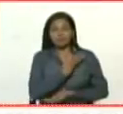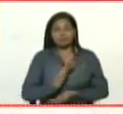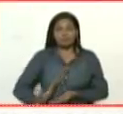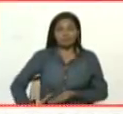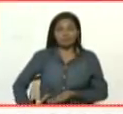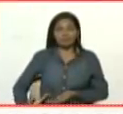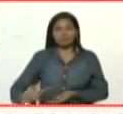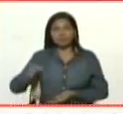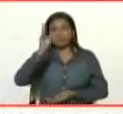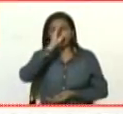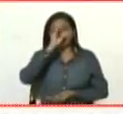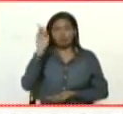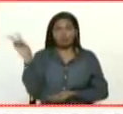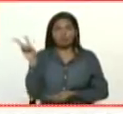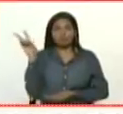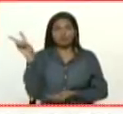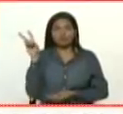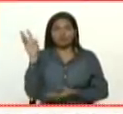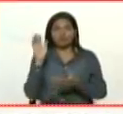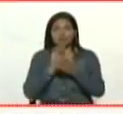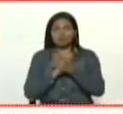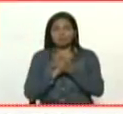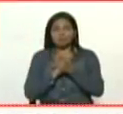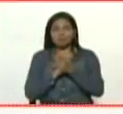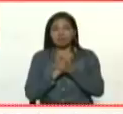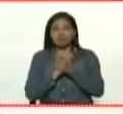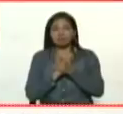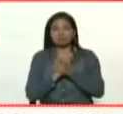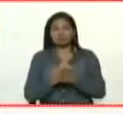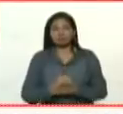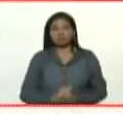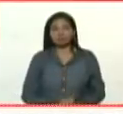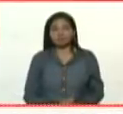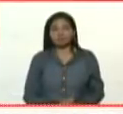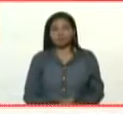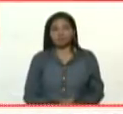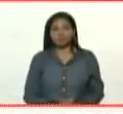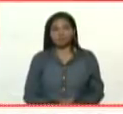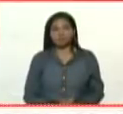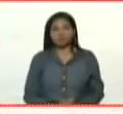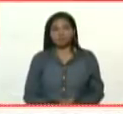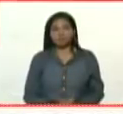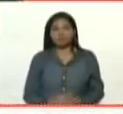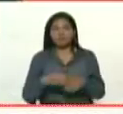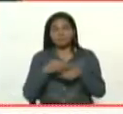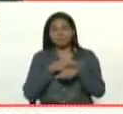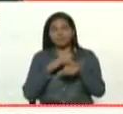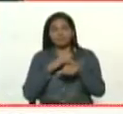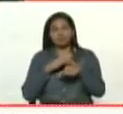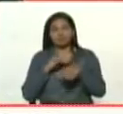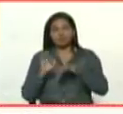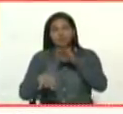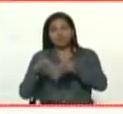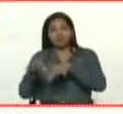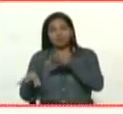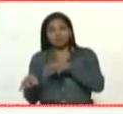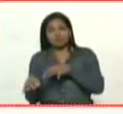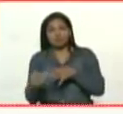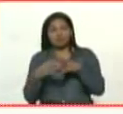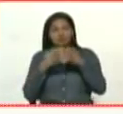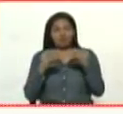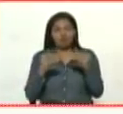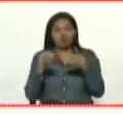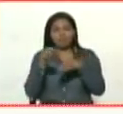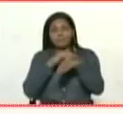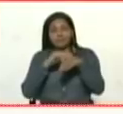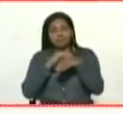Venezuela, compañero José Javier Morales, el ministro de Agricultura, Wilmar Castro Soteldo, las ministras y